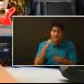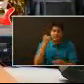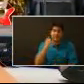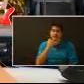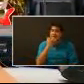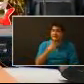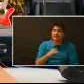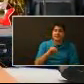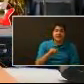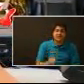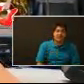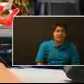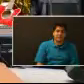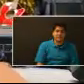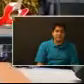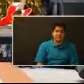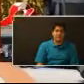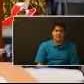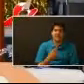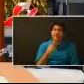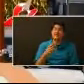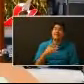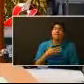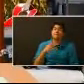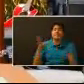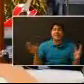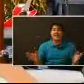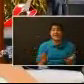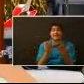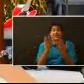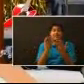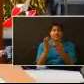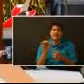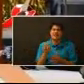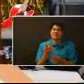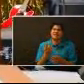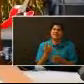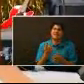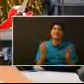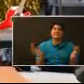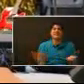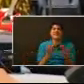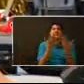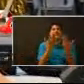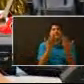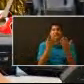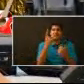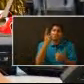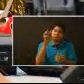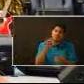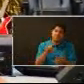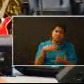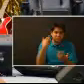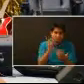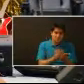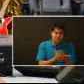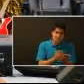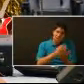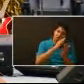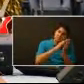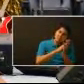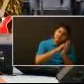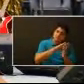Hermanos, o sea, quiere decir, ¿quién se levanta? Alguien que está caído, alguien que está acostado, alguien